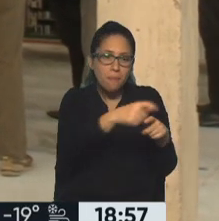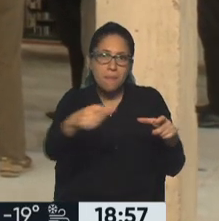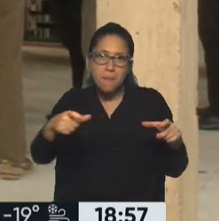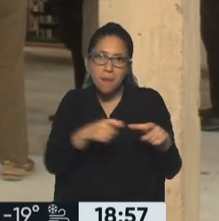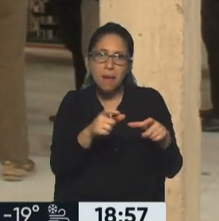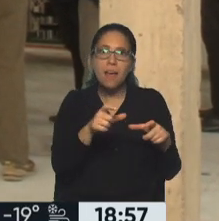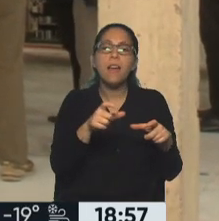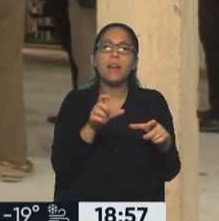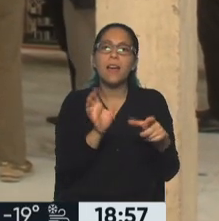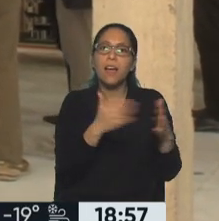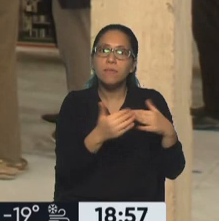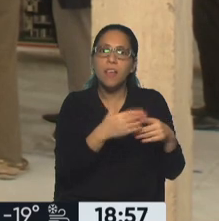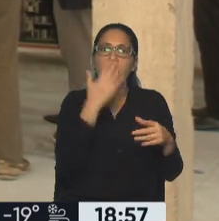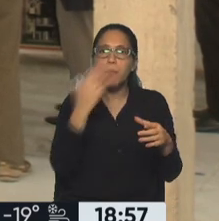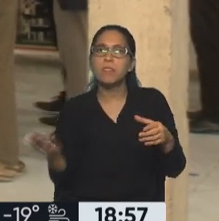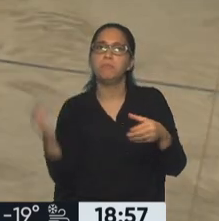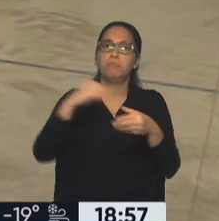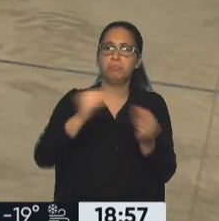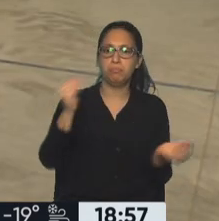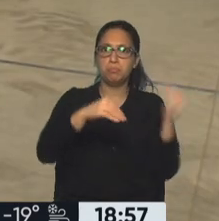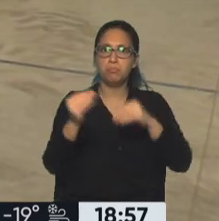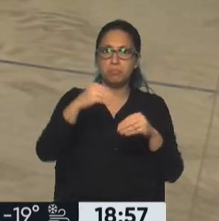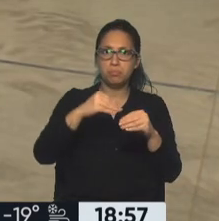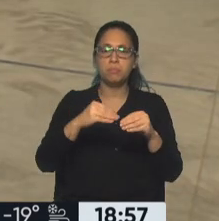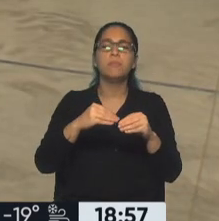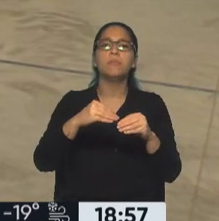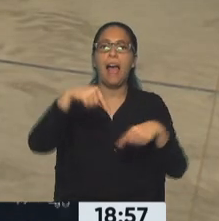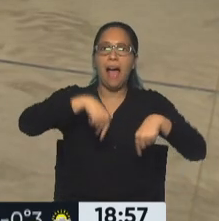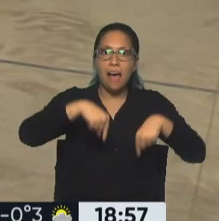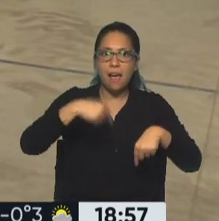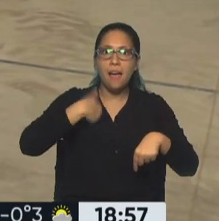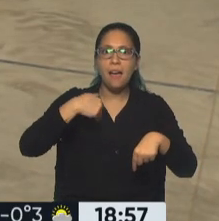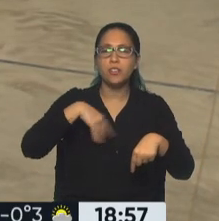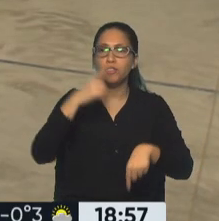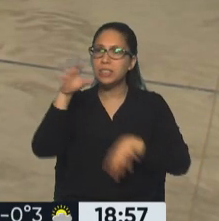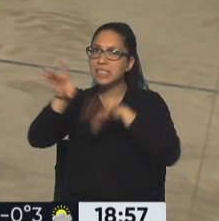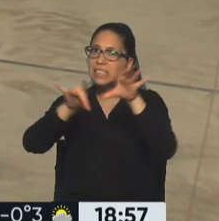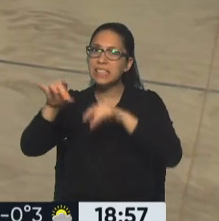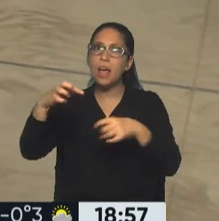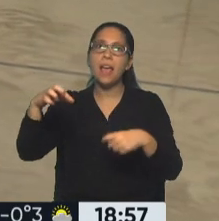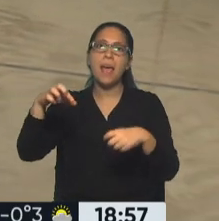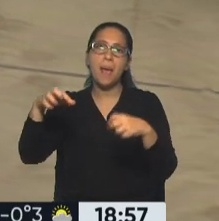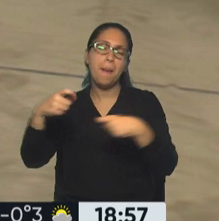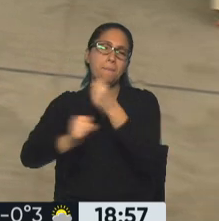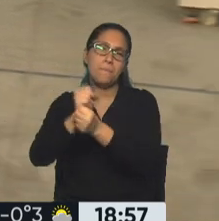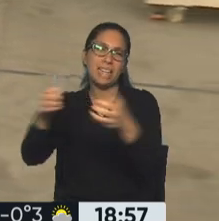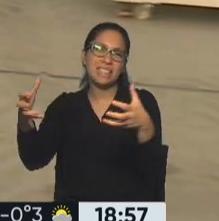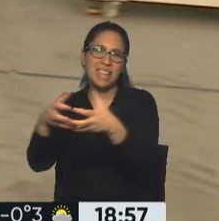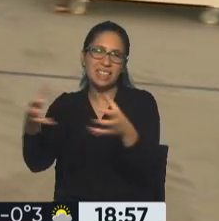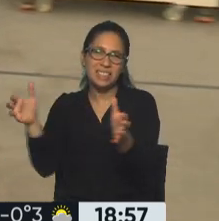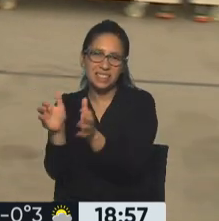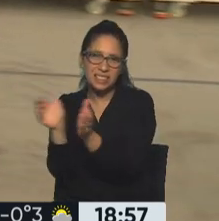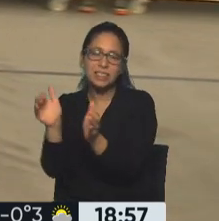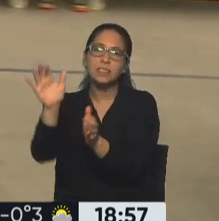La batería después se ensambla, las celdas hay que ensamblarlas. Nosotros estamos ya seleccionando a pymes para que hagan ese trabajo. Nosotros vamos a